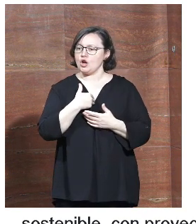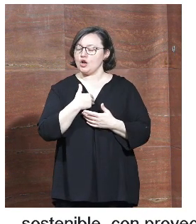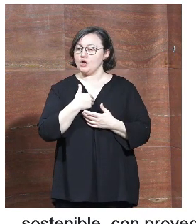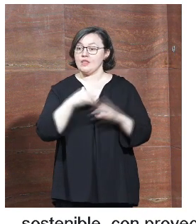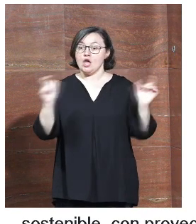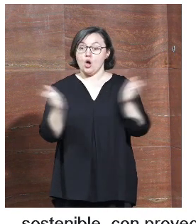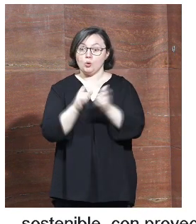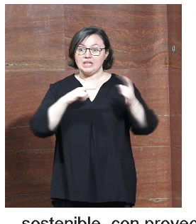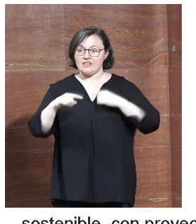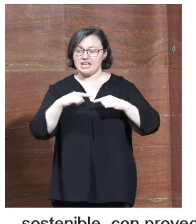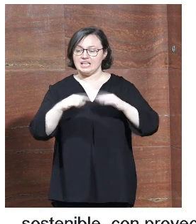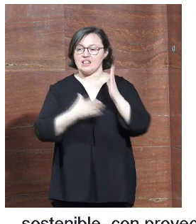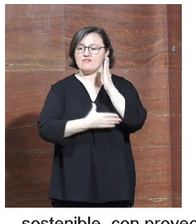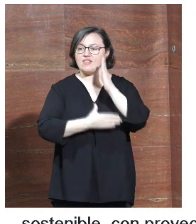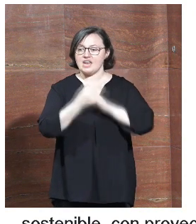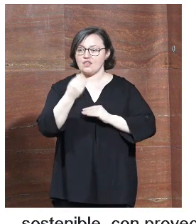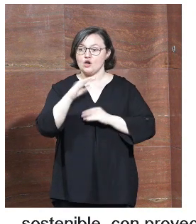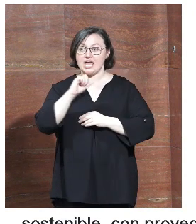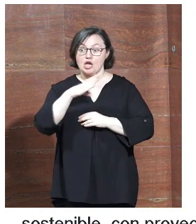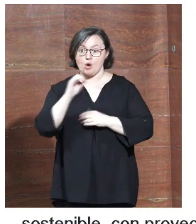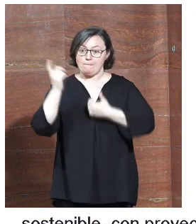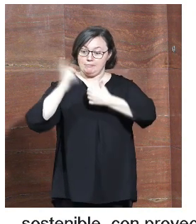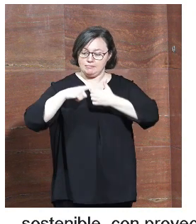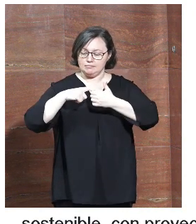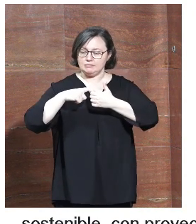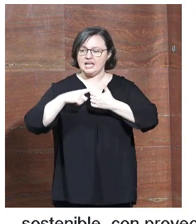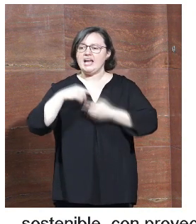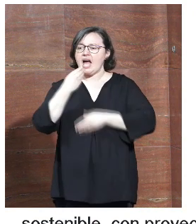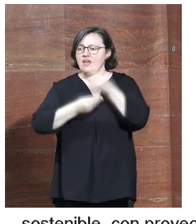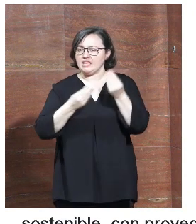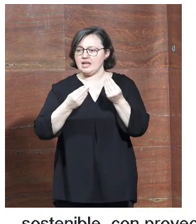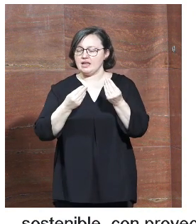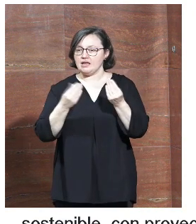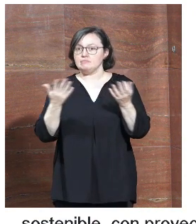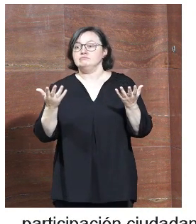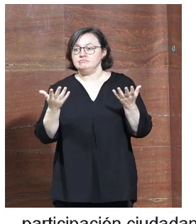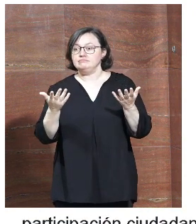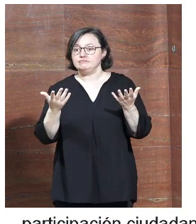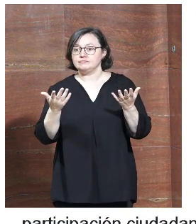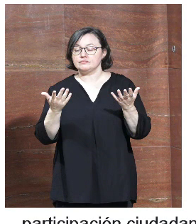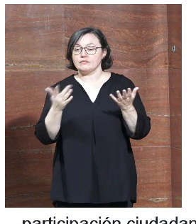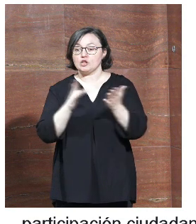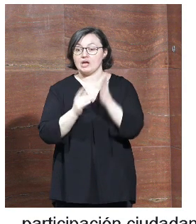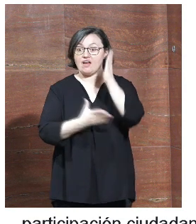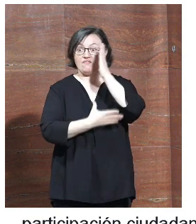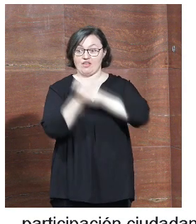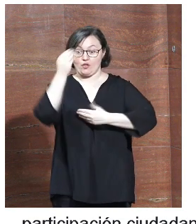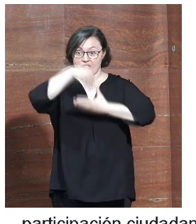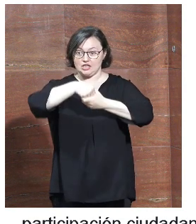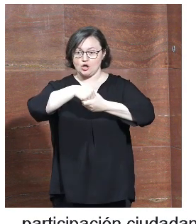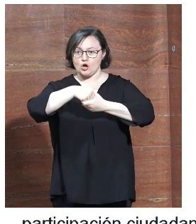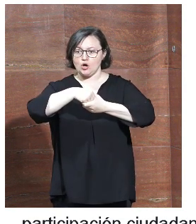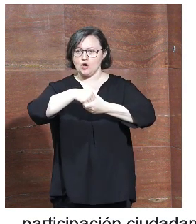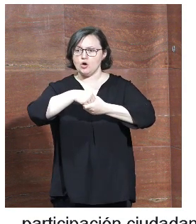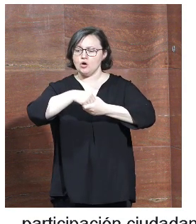la Junta Directiva de la Federación ECOM, pues forma parte, la Federación ECOM pues